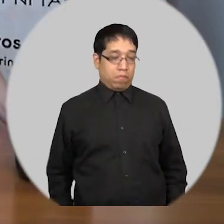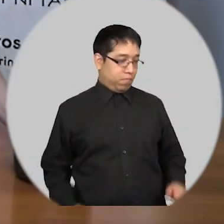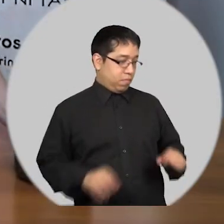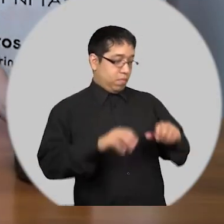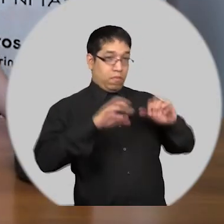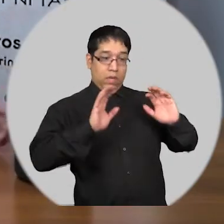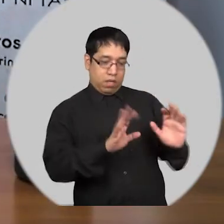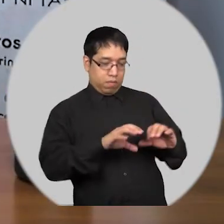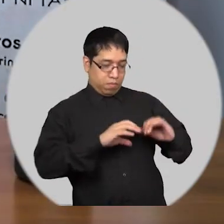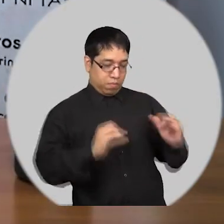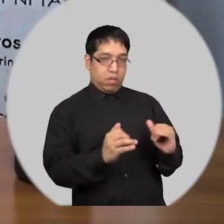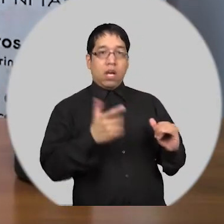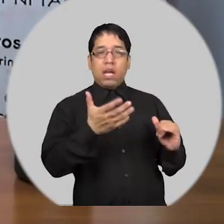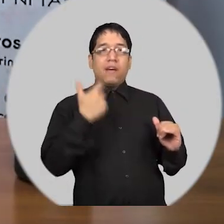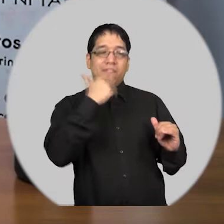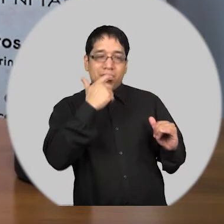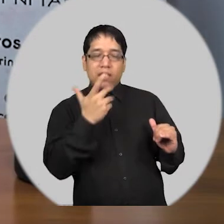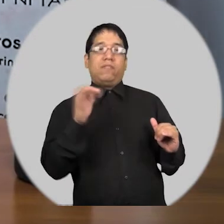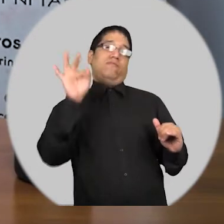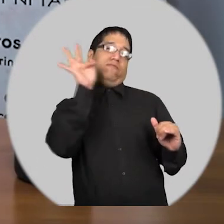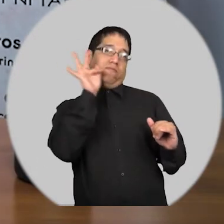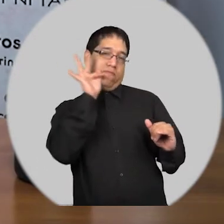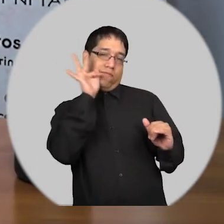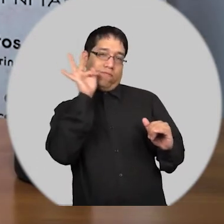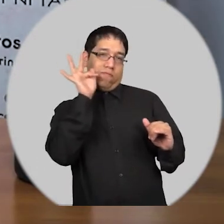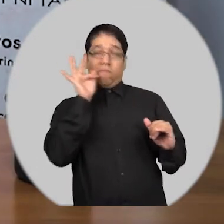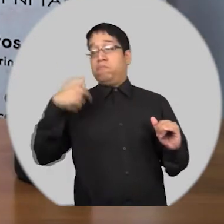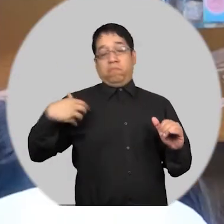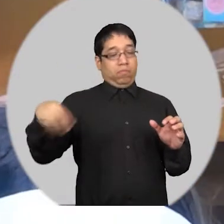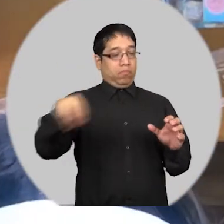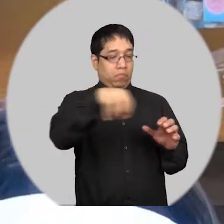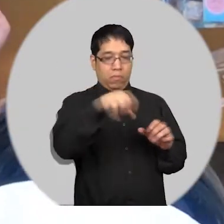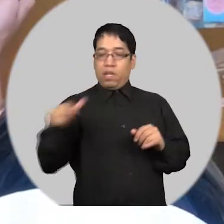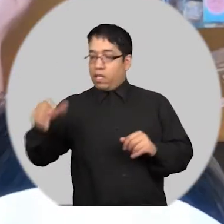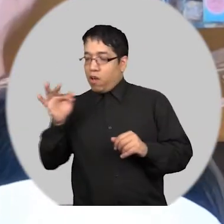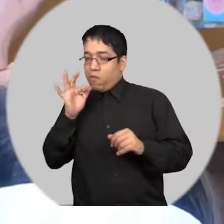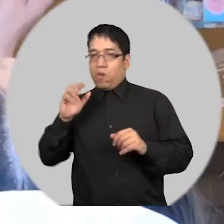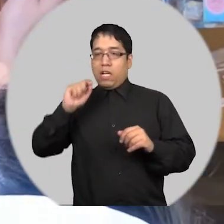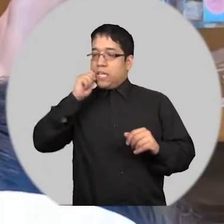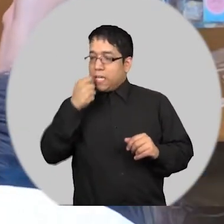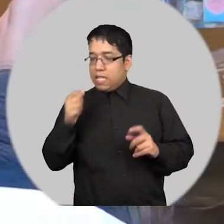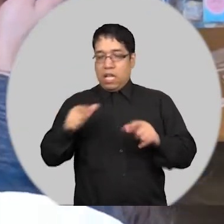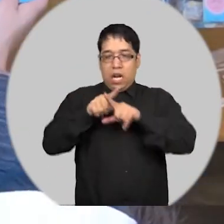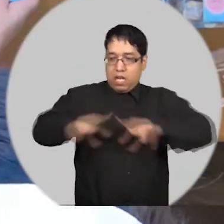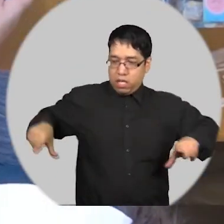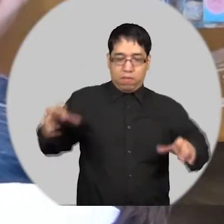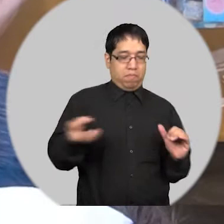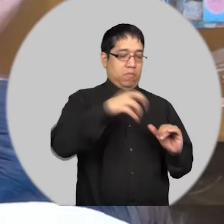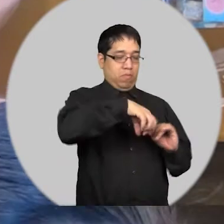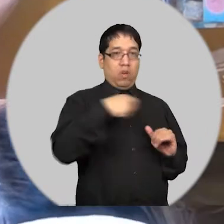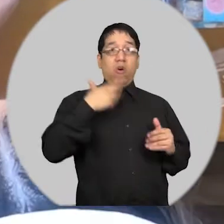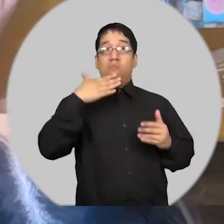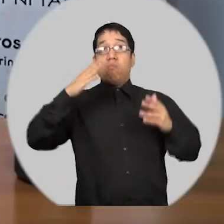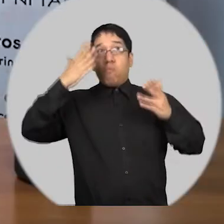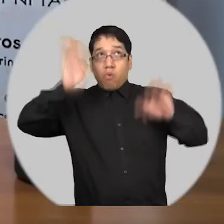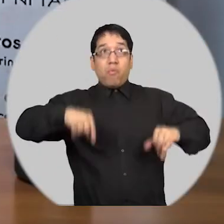Así quedan. Ahora vamos a proceder ya con nuestras frutas listas y limpias. En este caso yo elegí las que están de